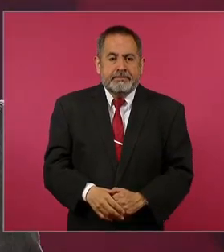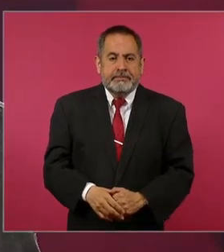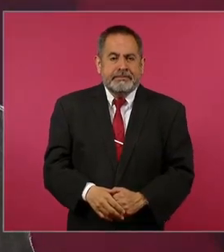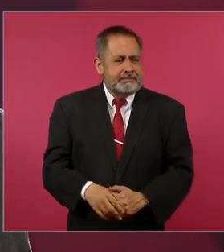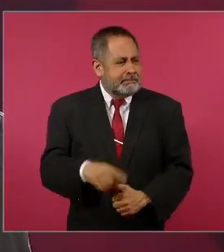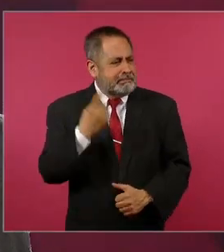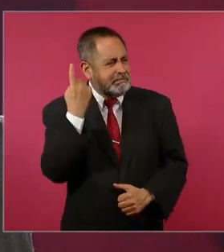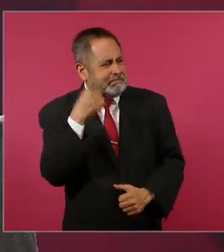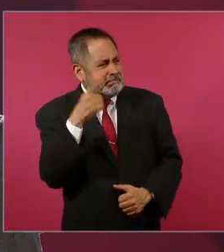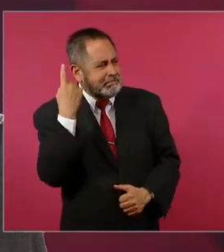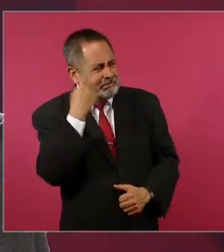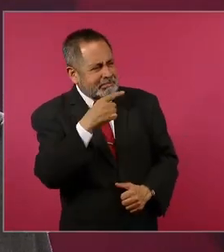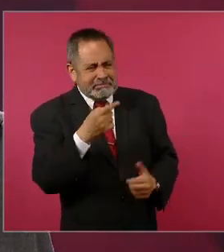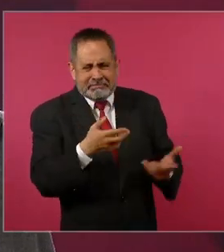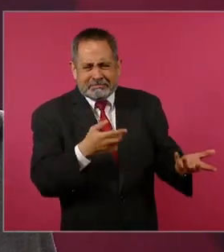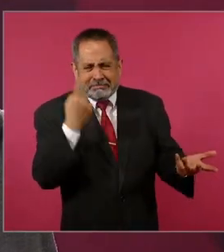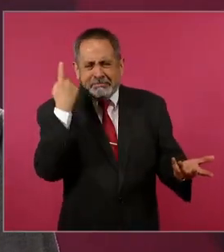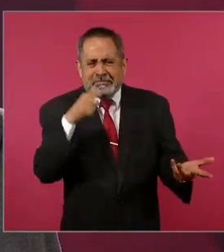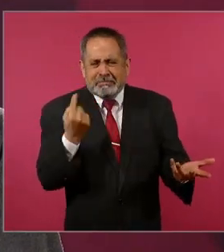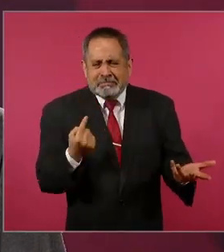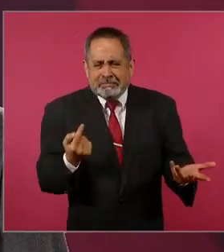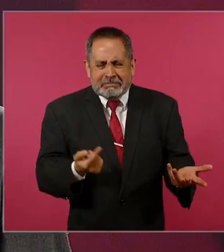¿para qué